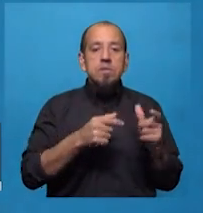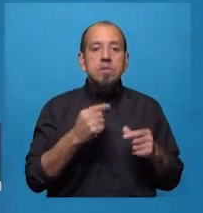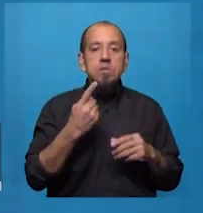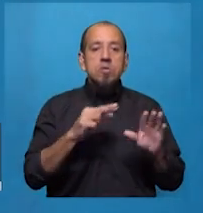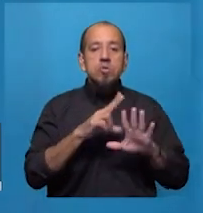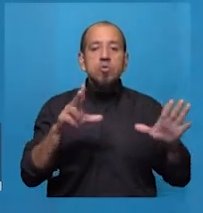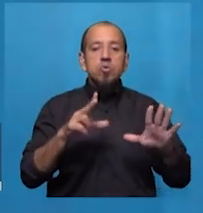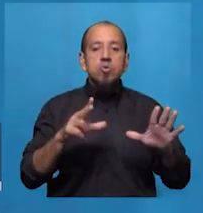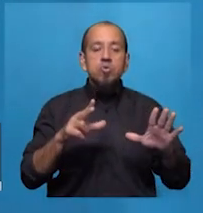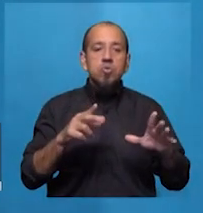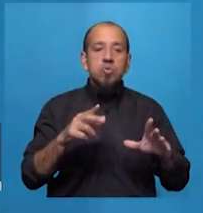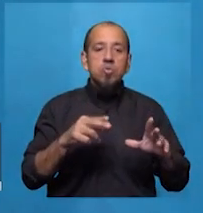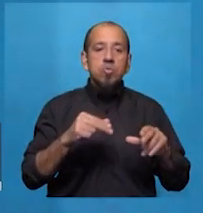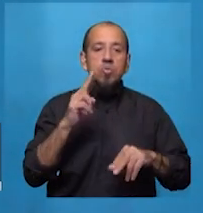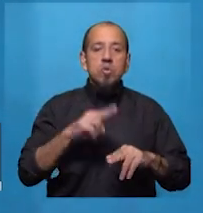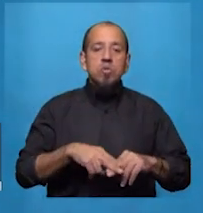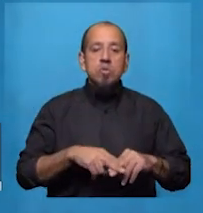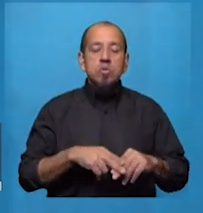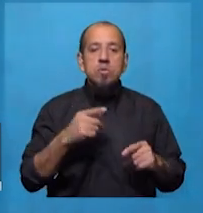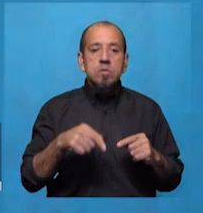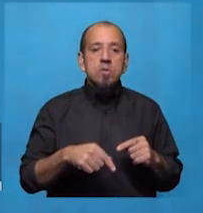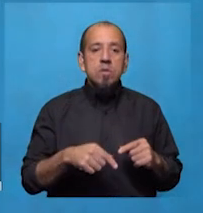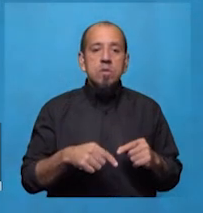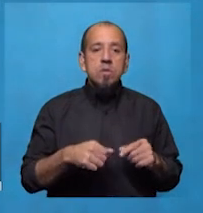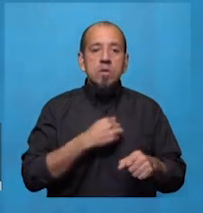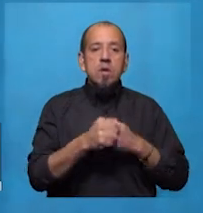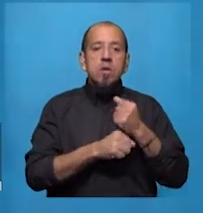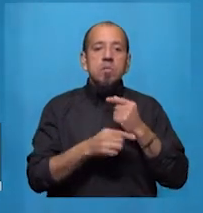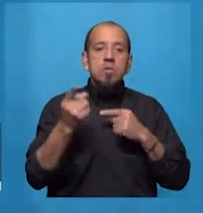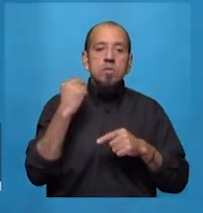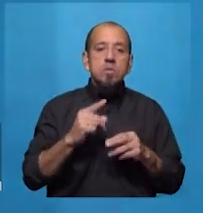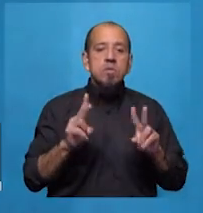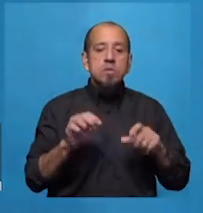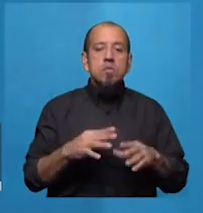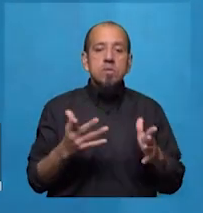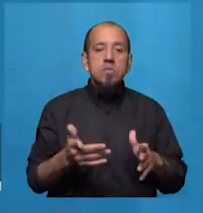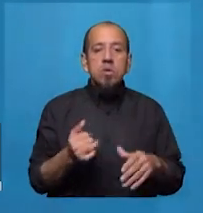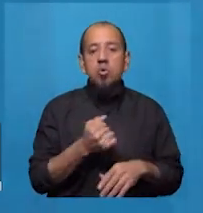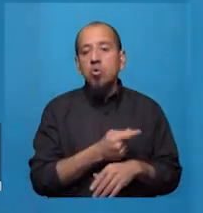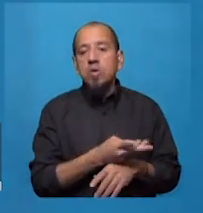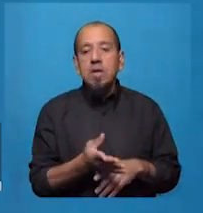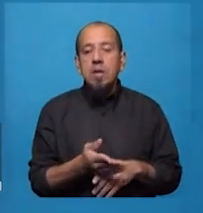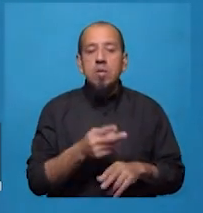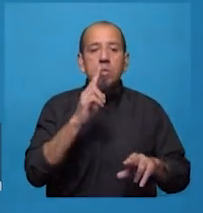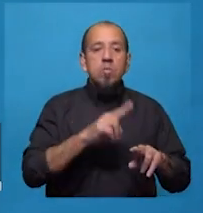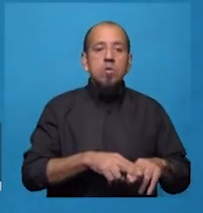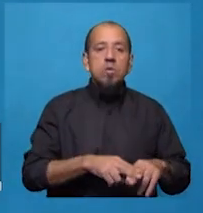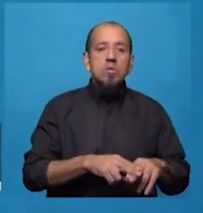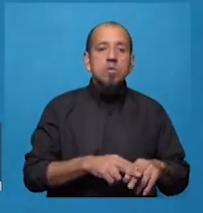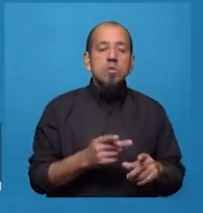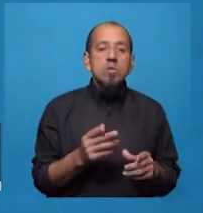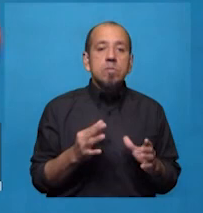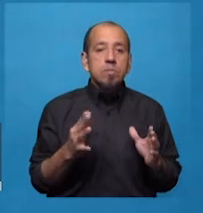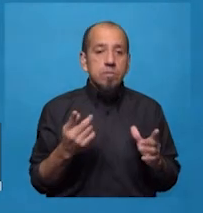18 seguramente superemos la cantidad de homicidios que tuvo el año pasado el asunto acá no es contar muertes y Quién tiene más muertes Y quién tiene menos